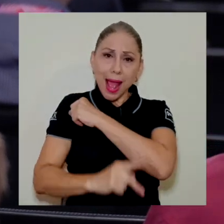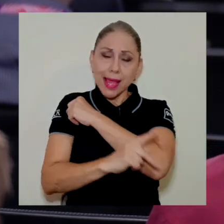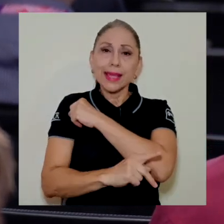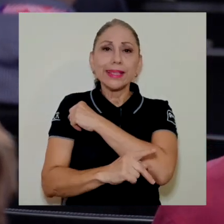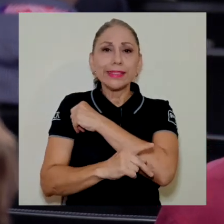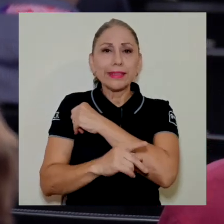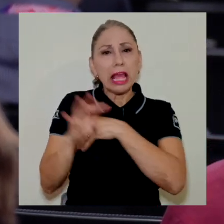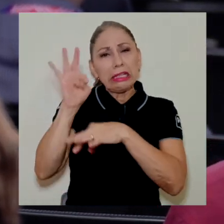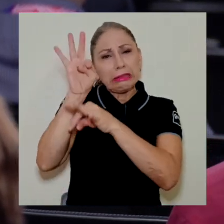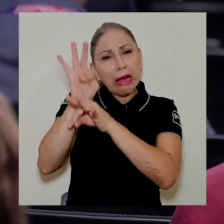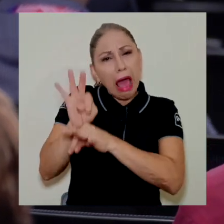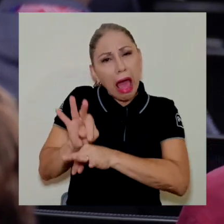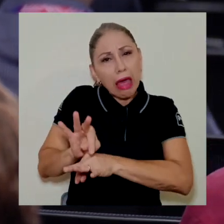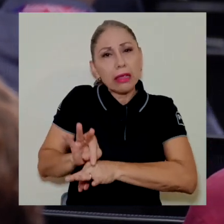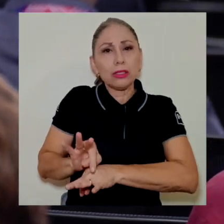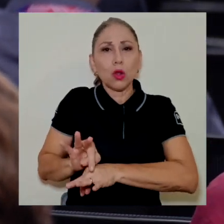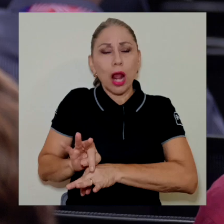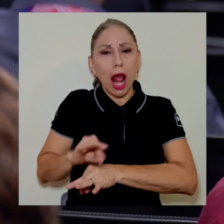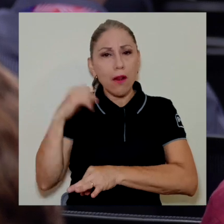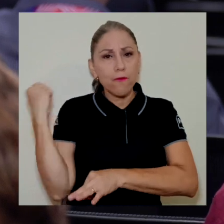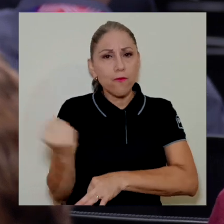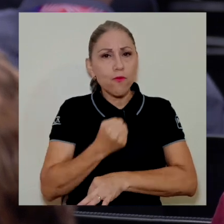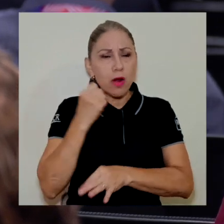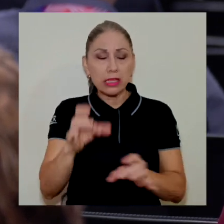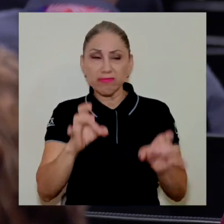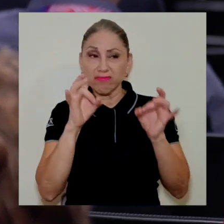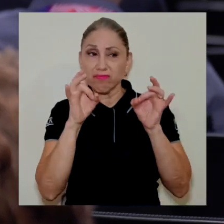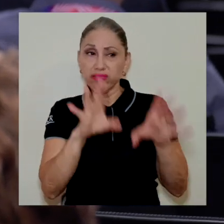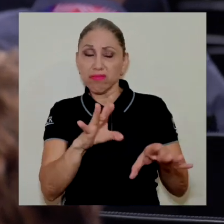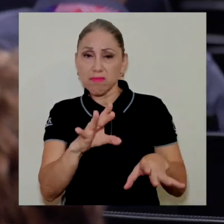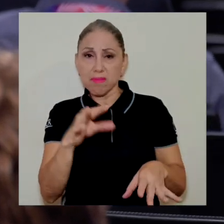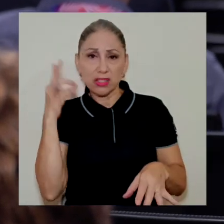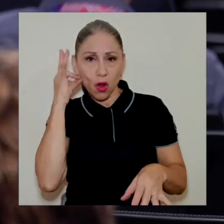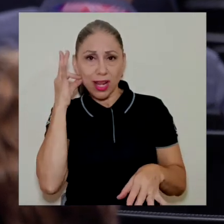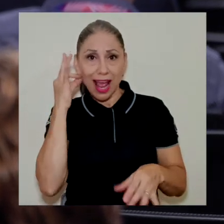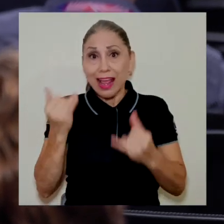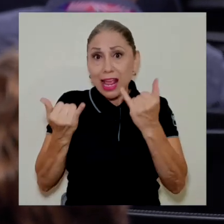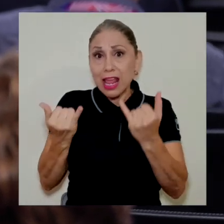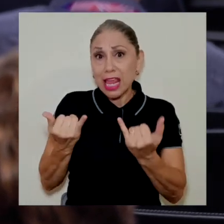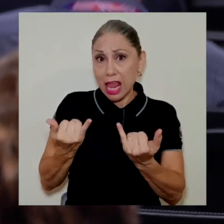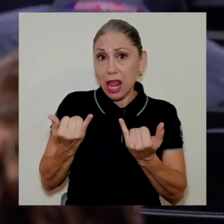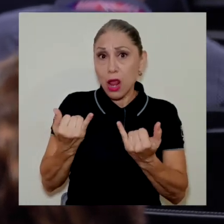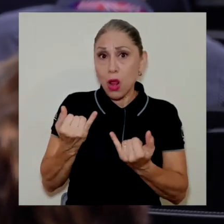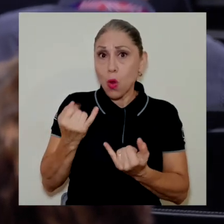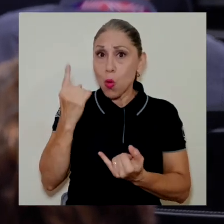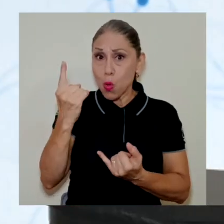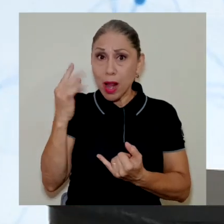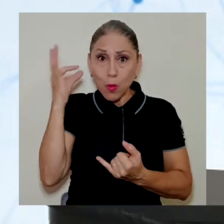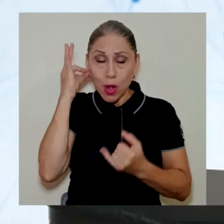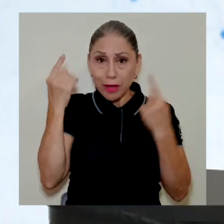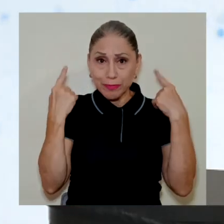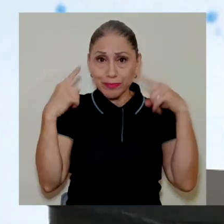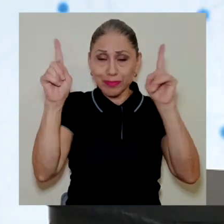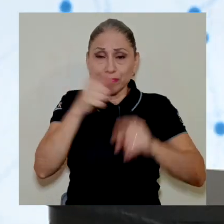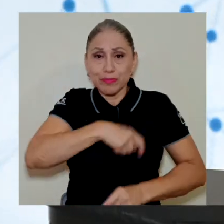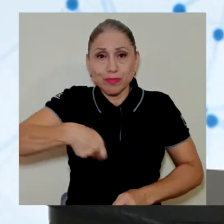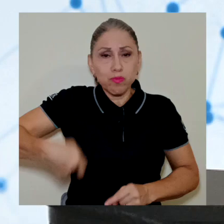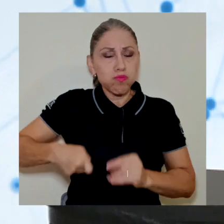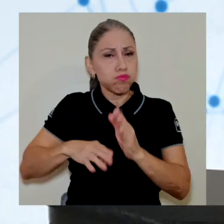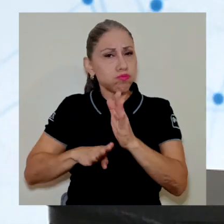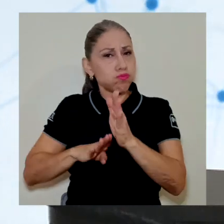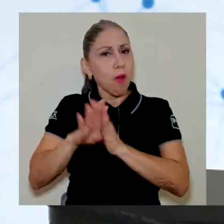país con una tradición, ¿verdad?, muy fuerte misógena, el que sea una mujer es un gran